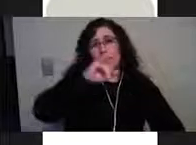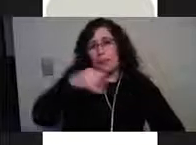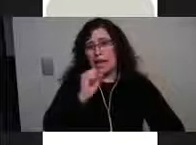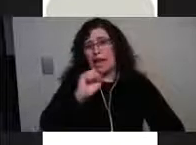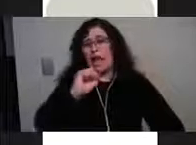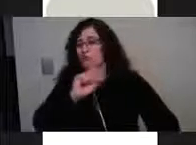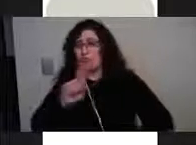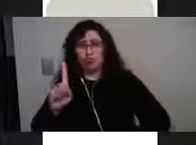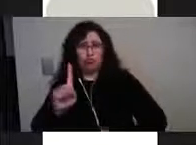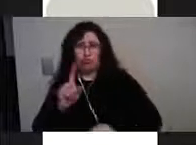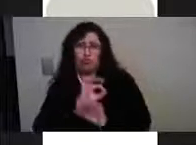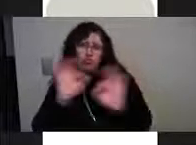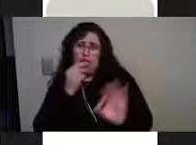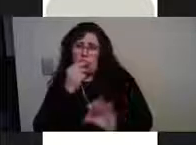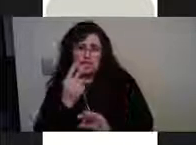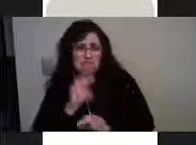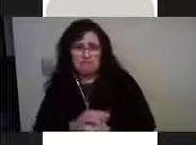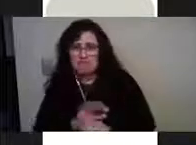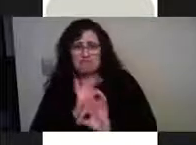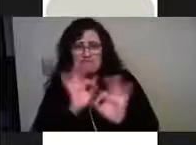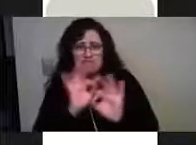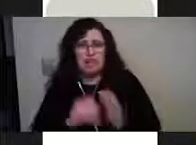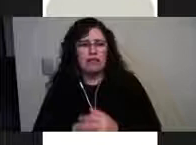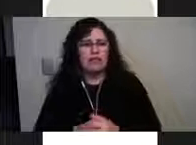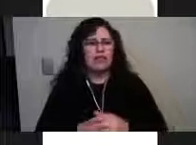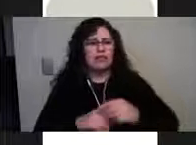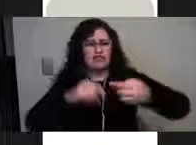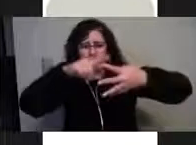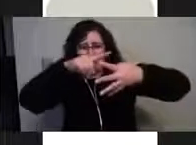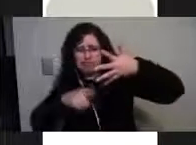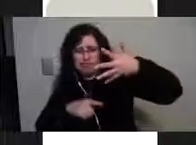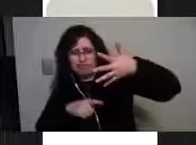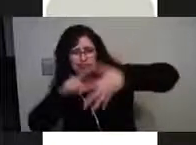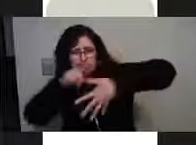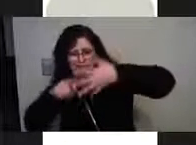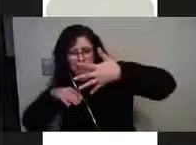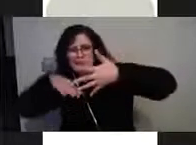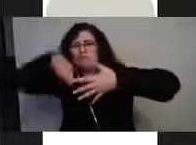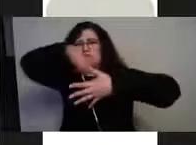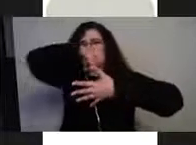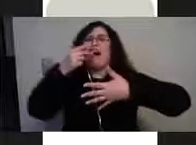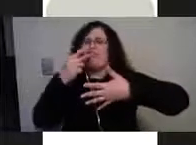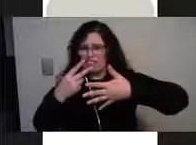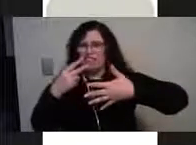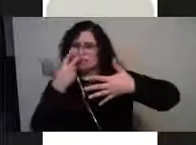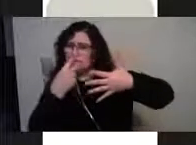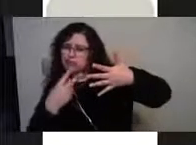ya sí vi muchas diplegias, tetra, ya, pero monoplegia, no.